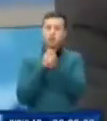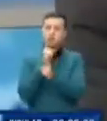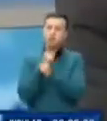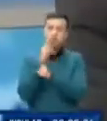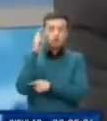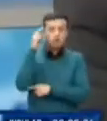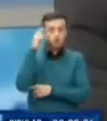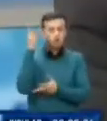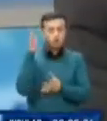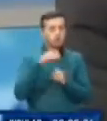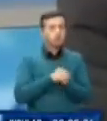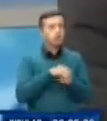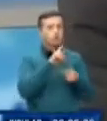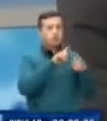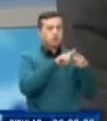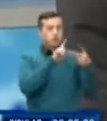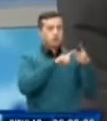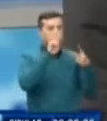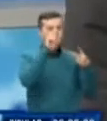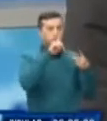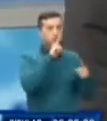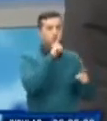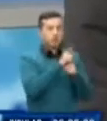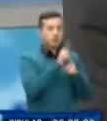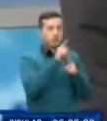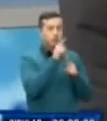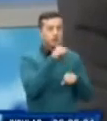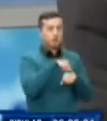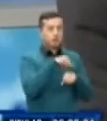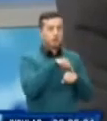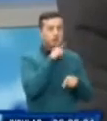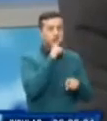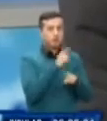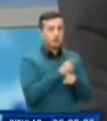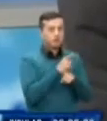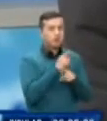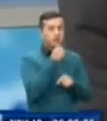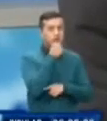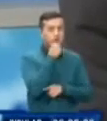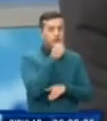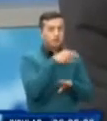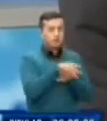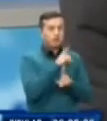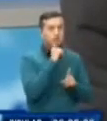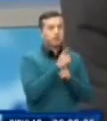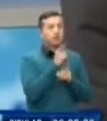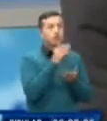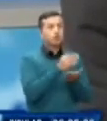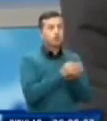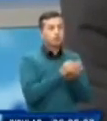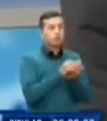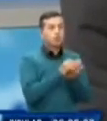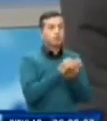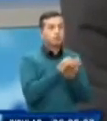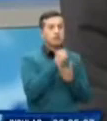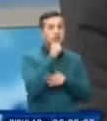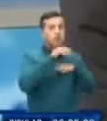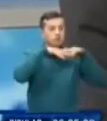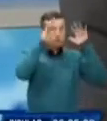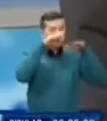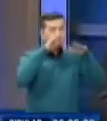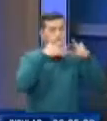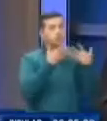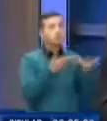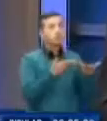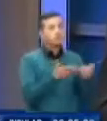tiene lógica vamos al sinte tema porque ya tengo que terminar los efectos de la siguiente entrevista cotopaxi y fenómeno del niño hemos